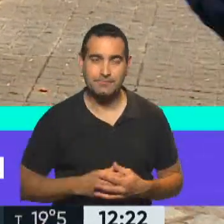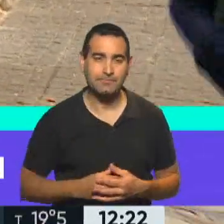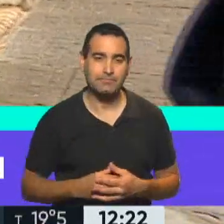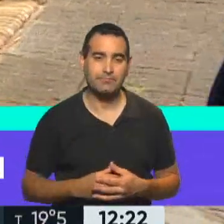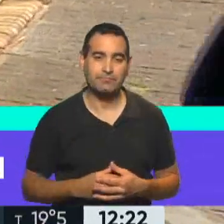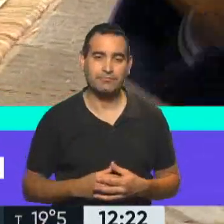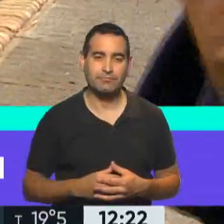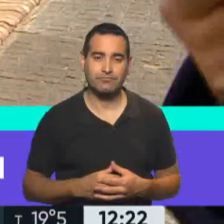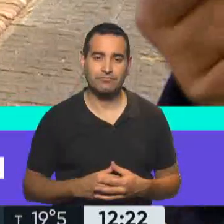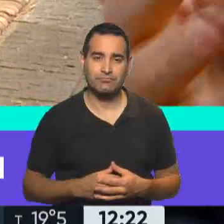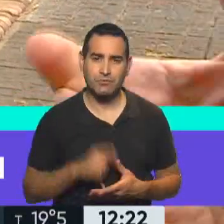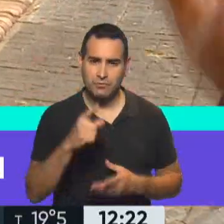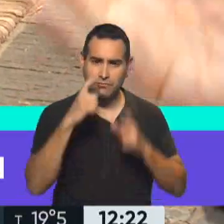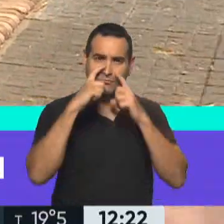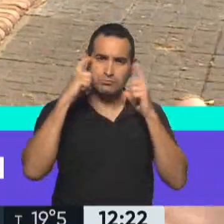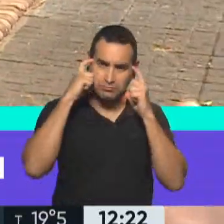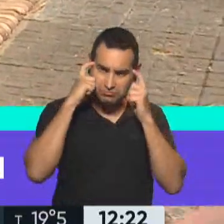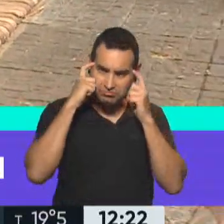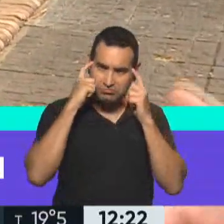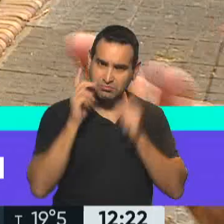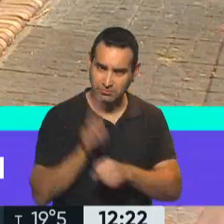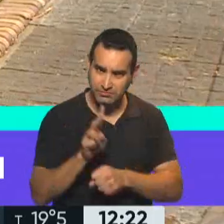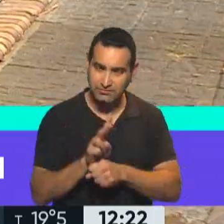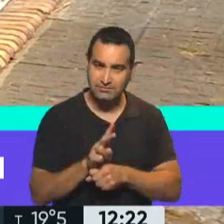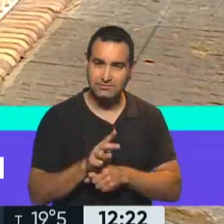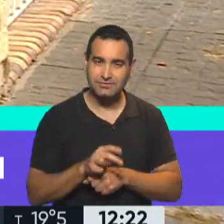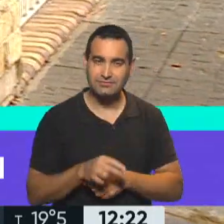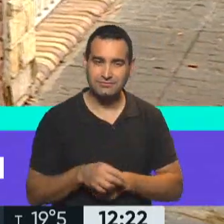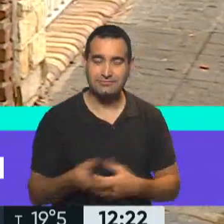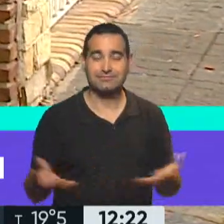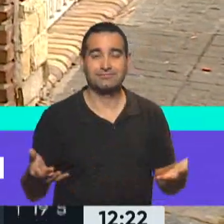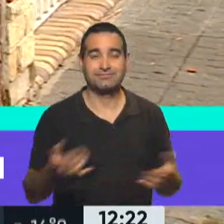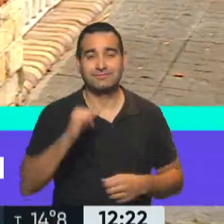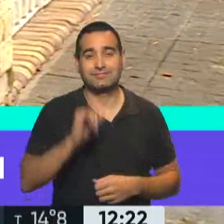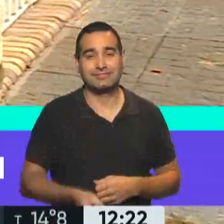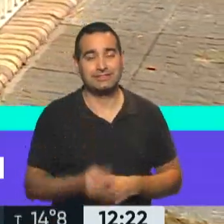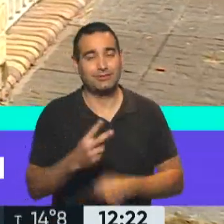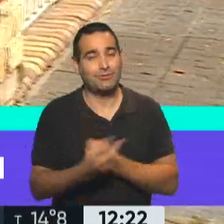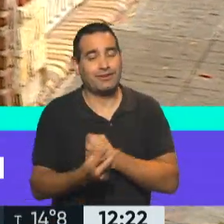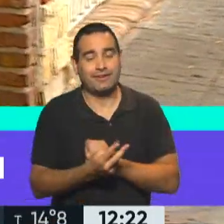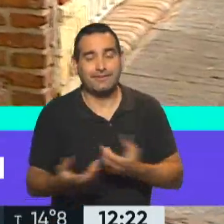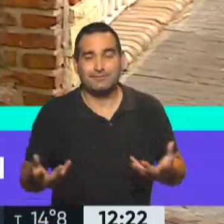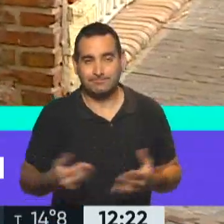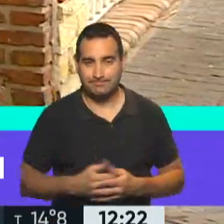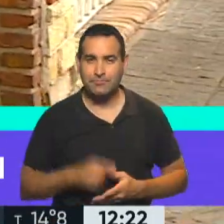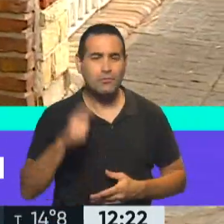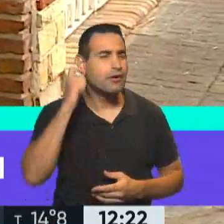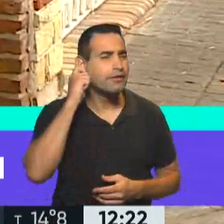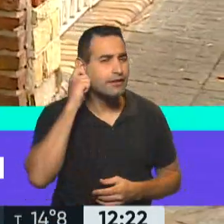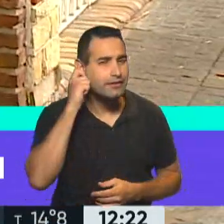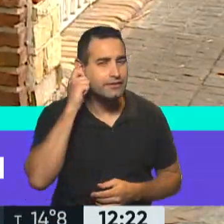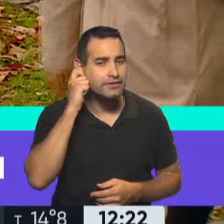bueno. Bueno, lo vemos que tiene el tapabocas, se cuida. Hay que cuidarse. Hay que cuidarse. ¿Qué edad tiene,